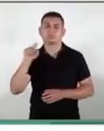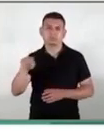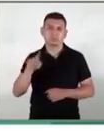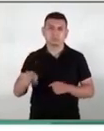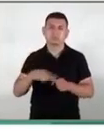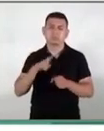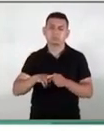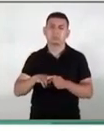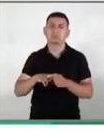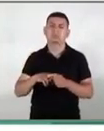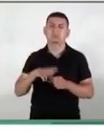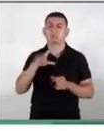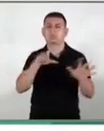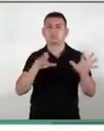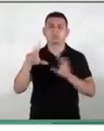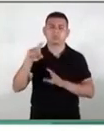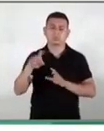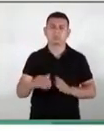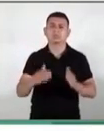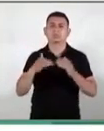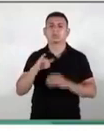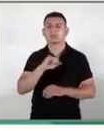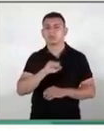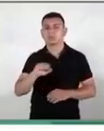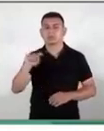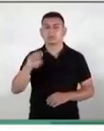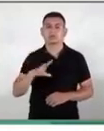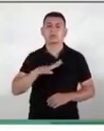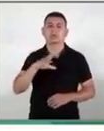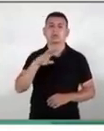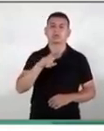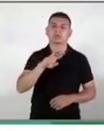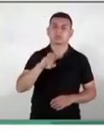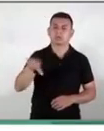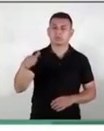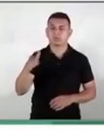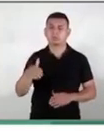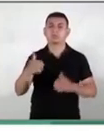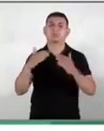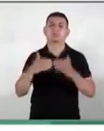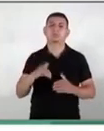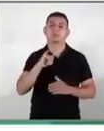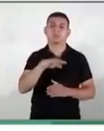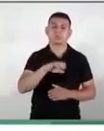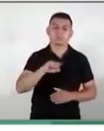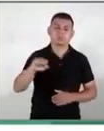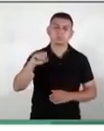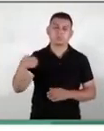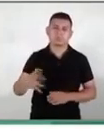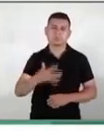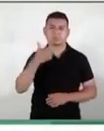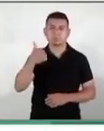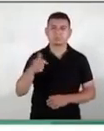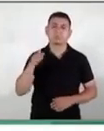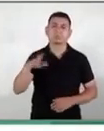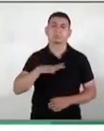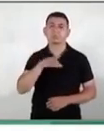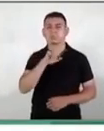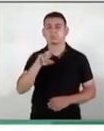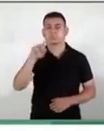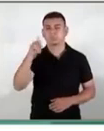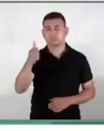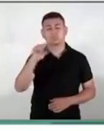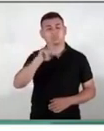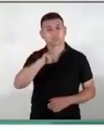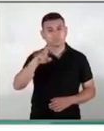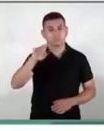ordinario 730, el ISSSTE 311, el IMSS régimen bienestar 135